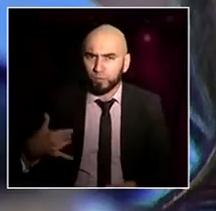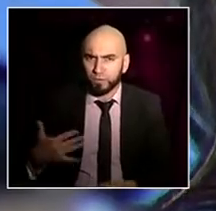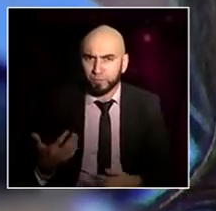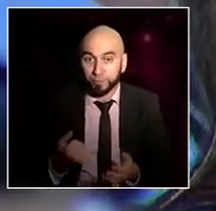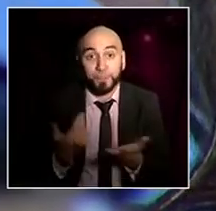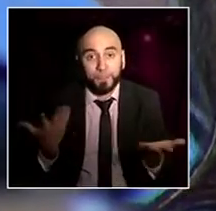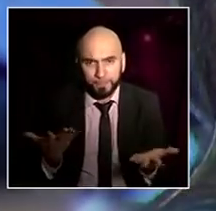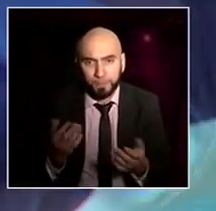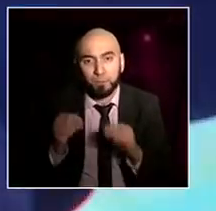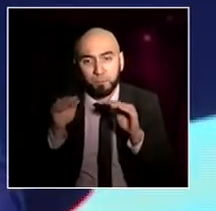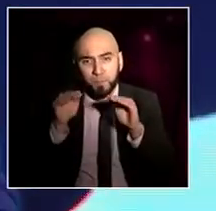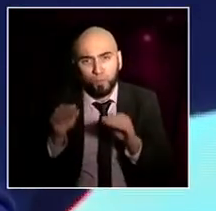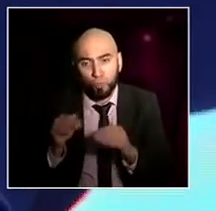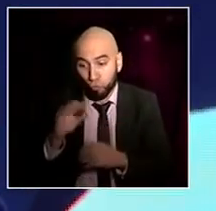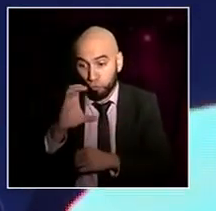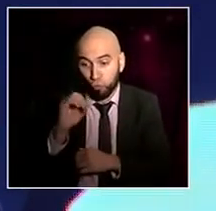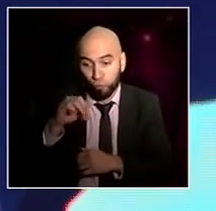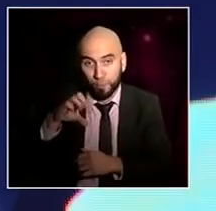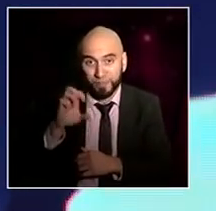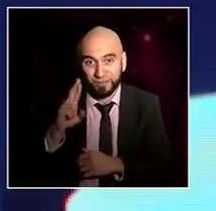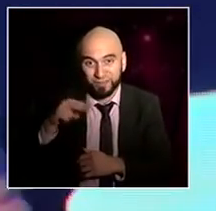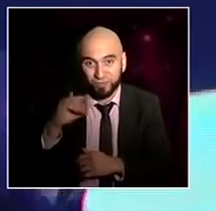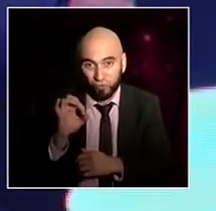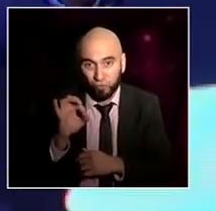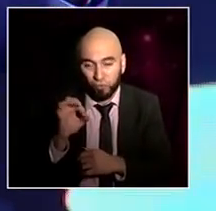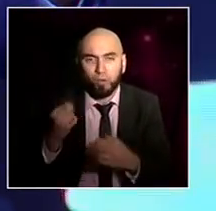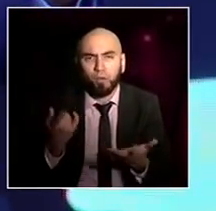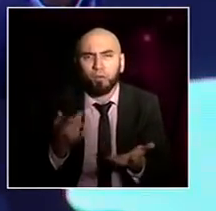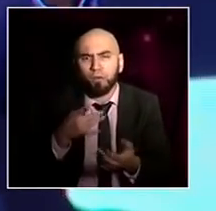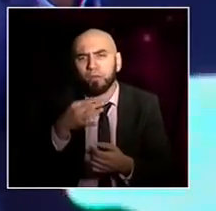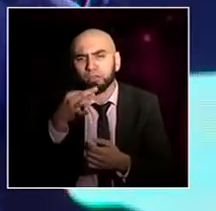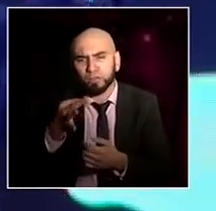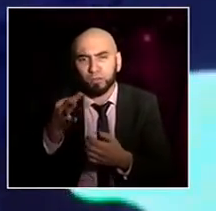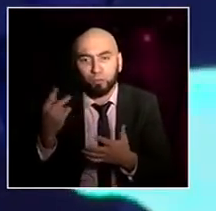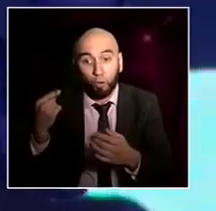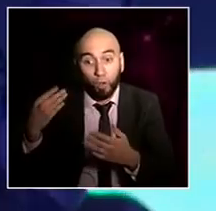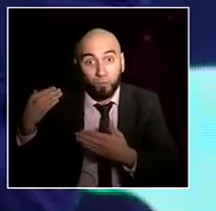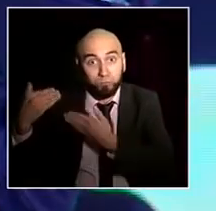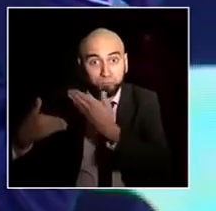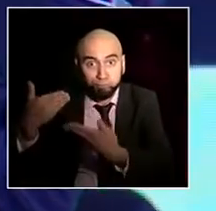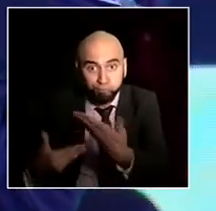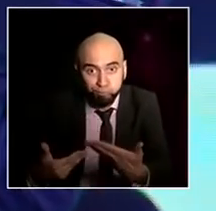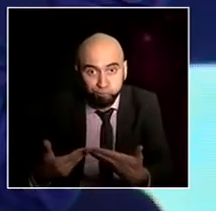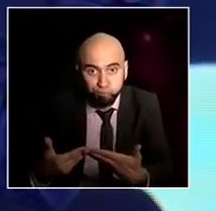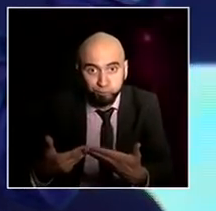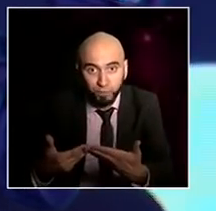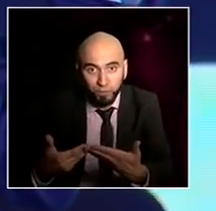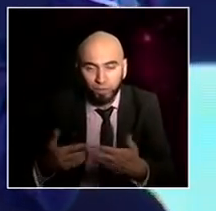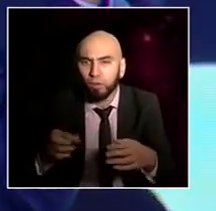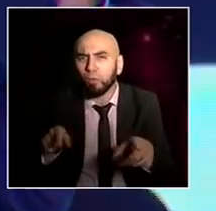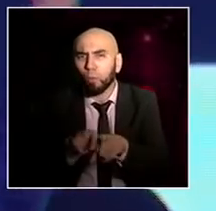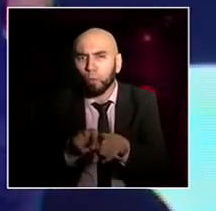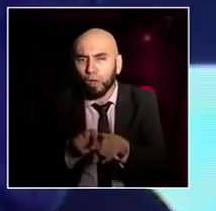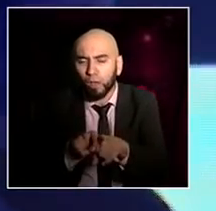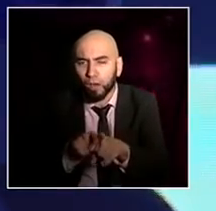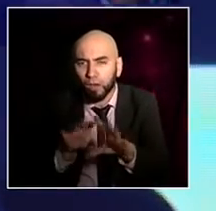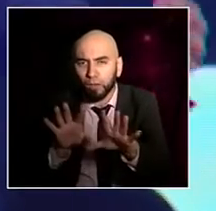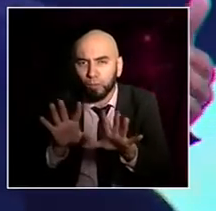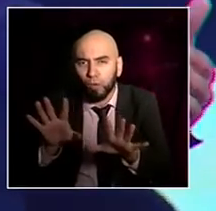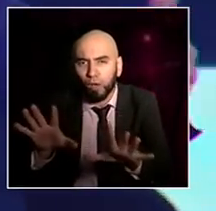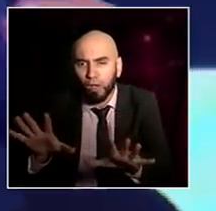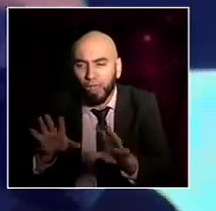Copérnico, que evolucionó como una inversión de cómo pensamos, nuestra percepción no entra de absorber